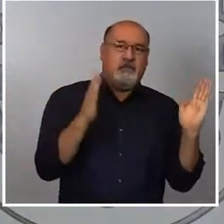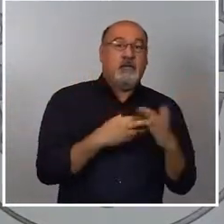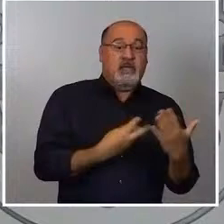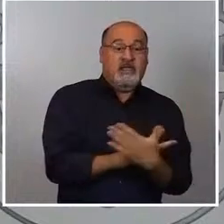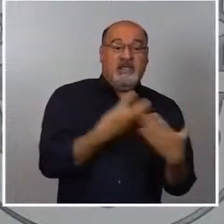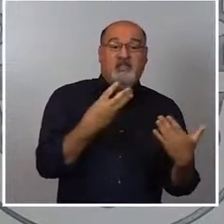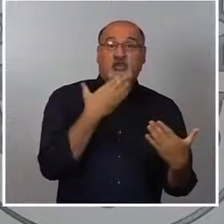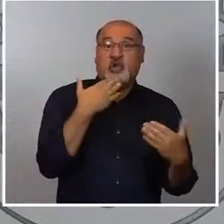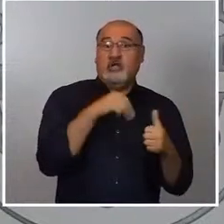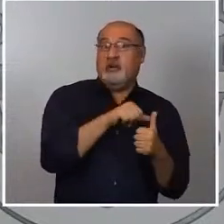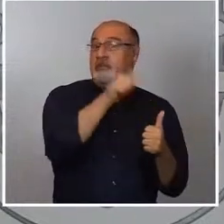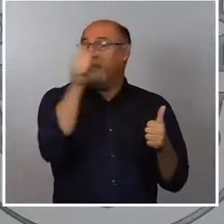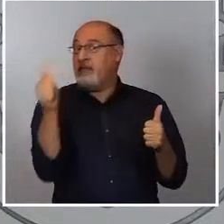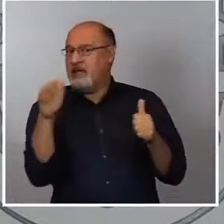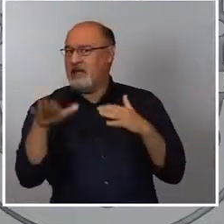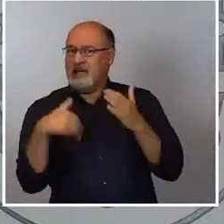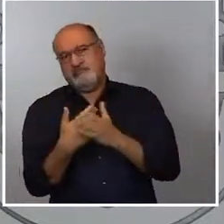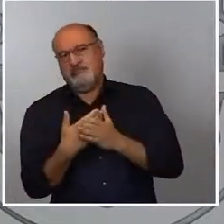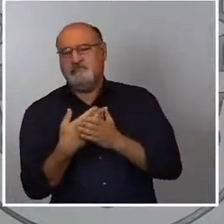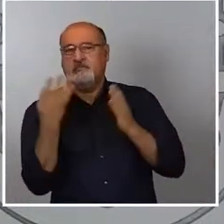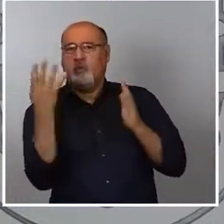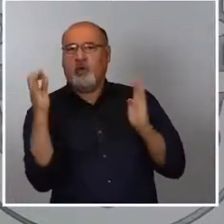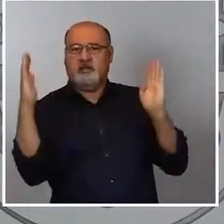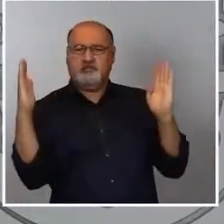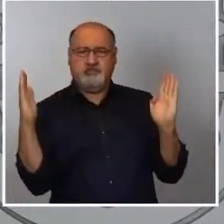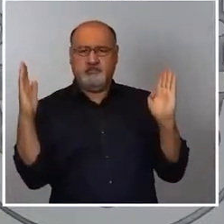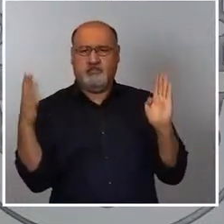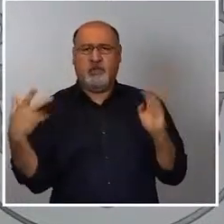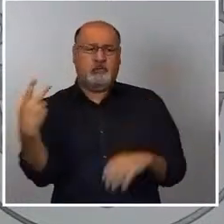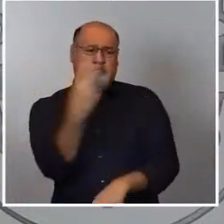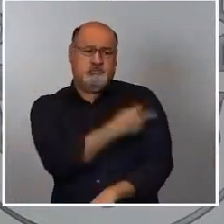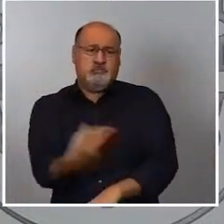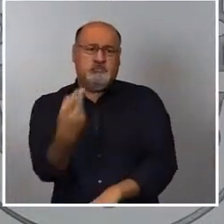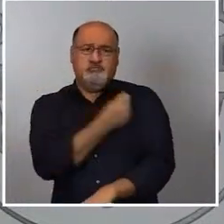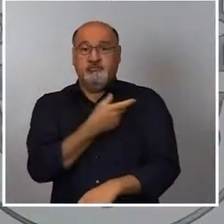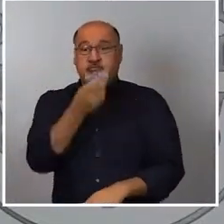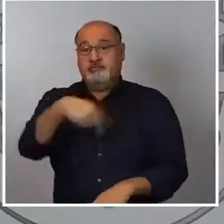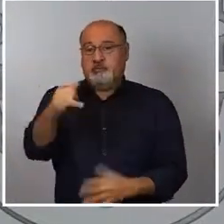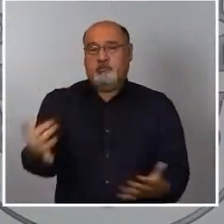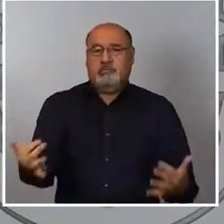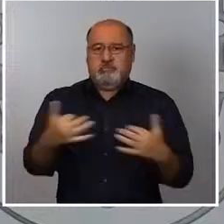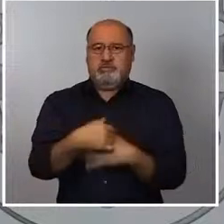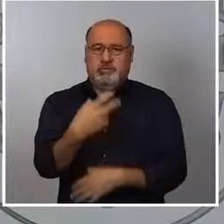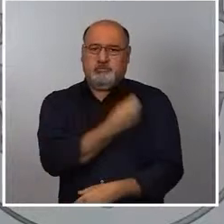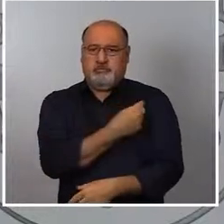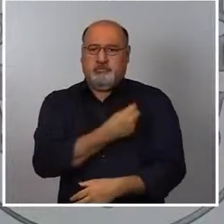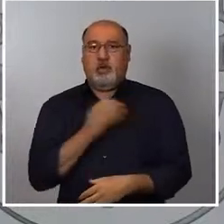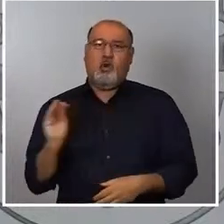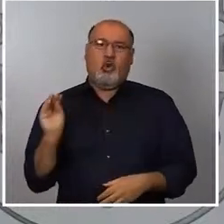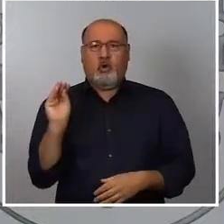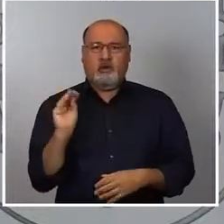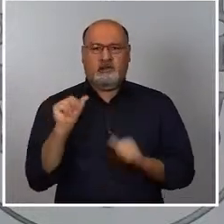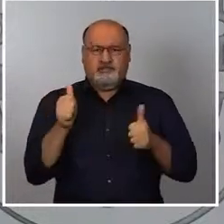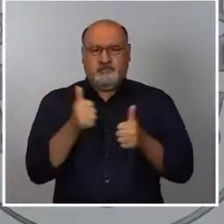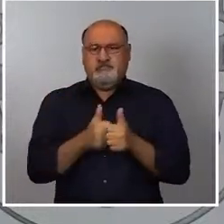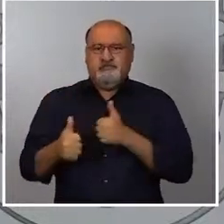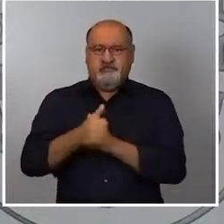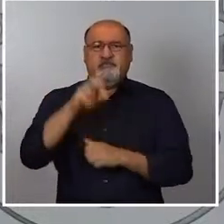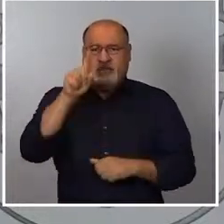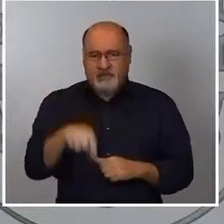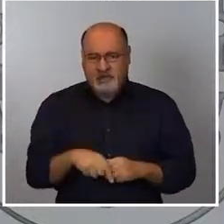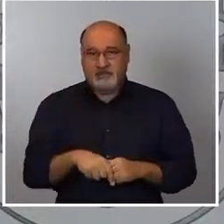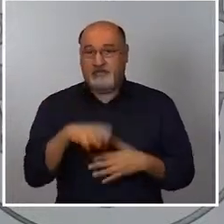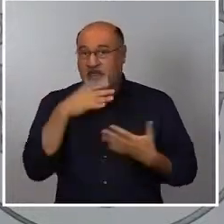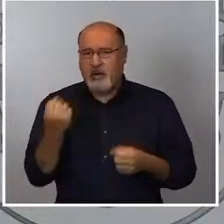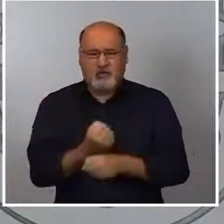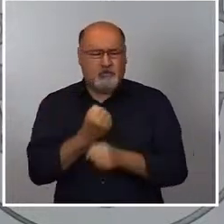18 años hacia arriba para también dar cobertura a las personas a las personas más jóvenes y desde luego estamos trabajando para seguir